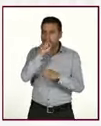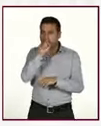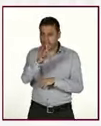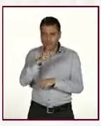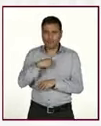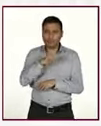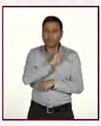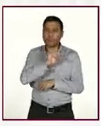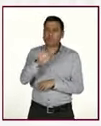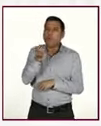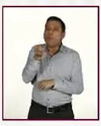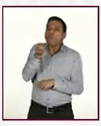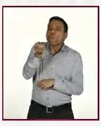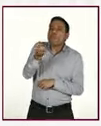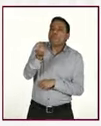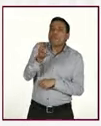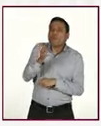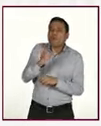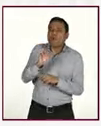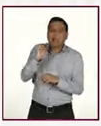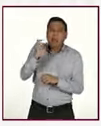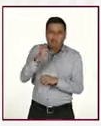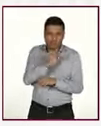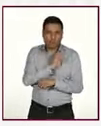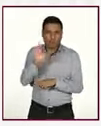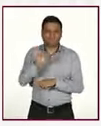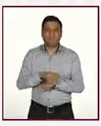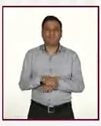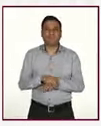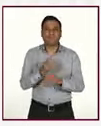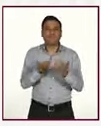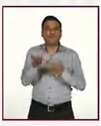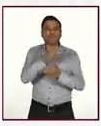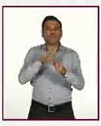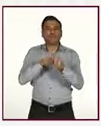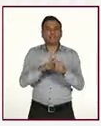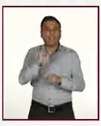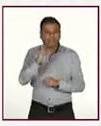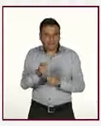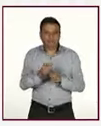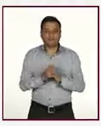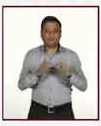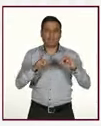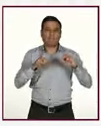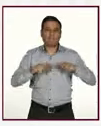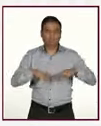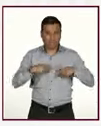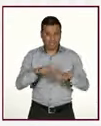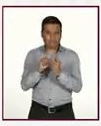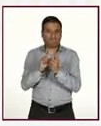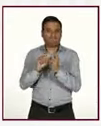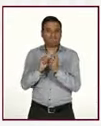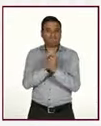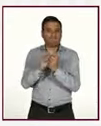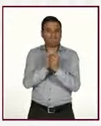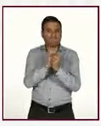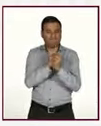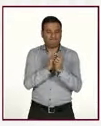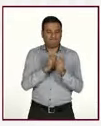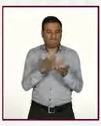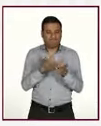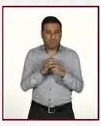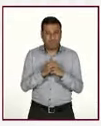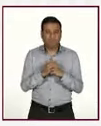abonar a otras culturas. Lo social es estas redes de personales y de recursos comunitarios que nos